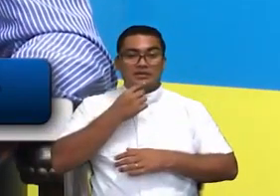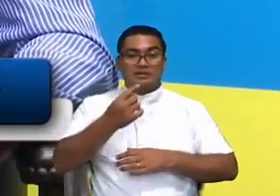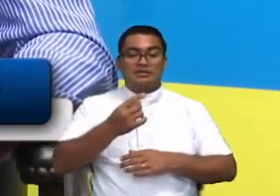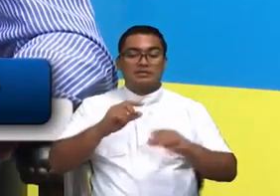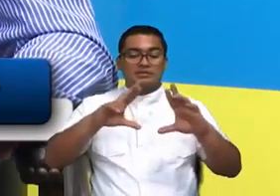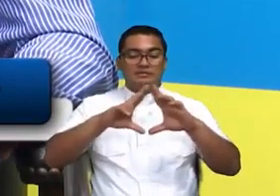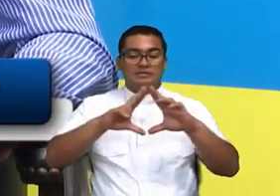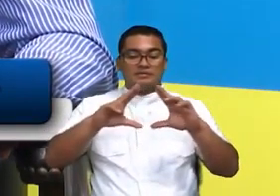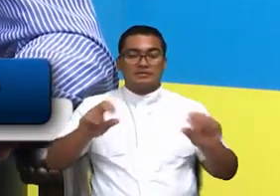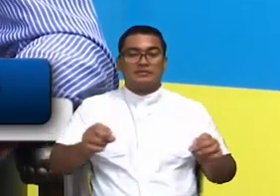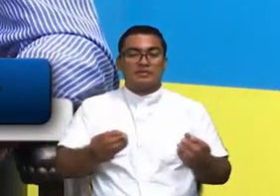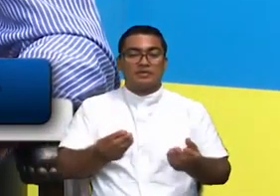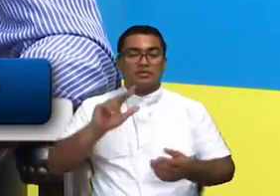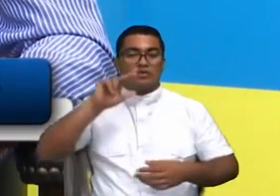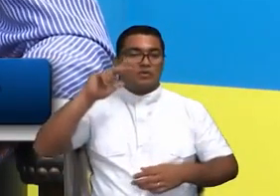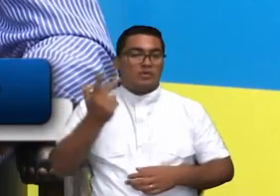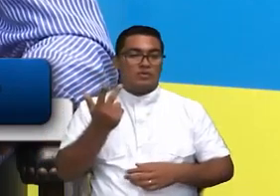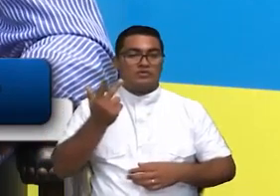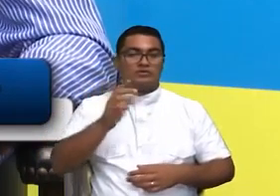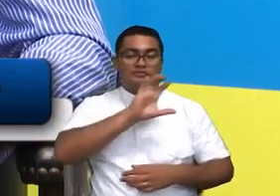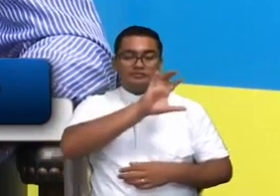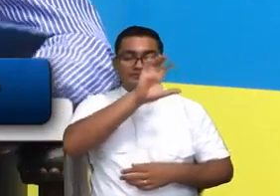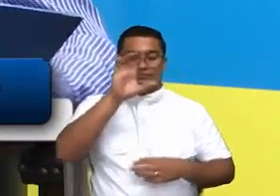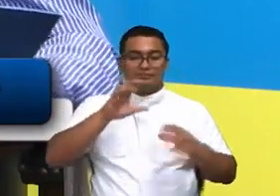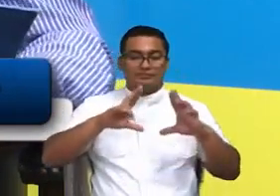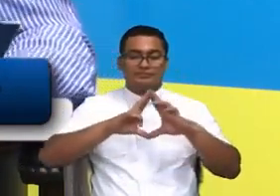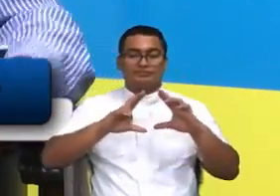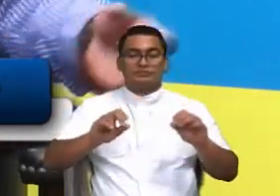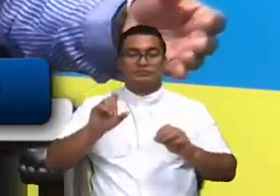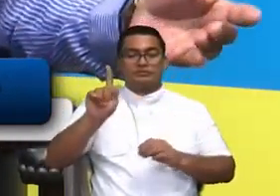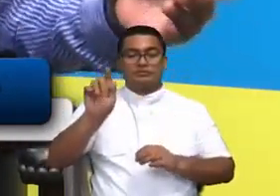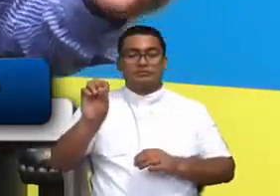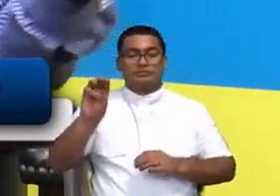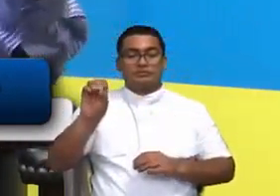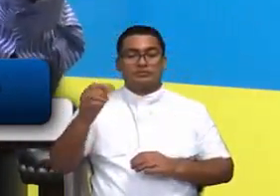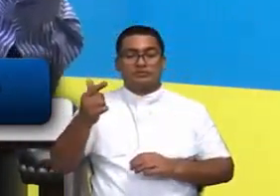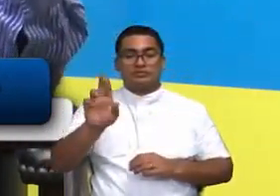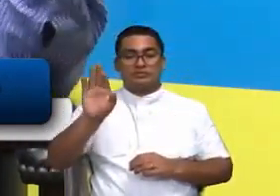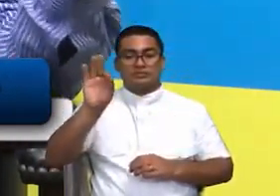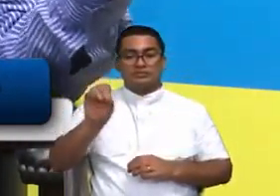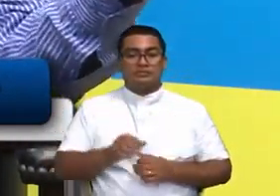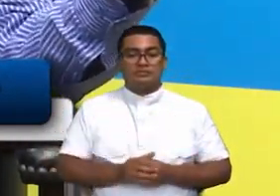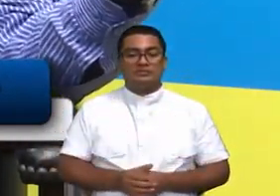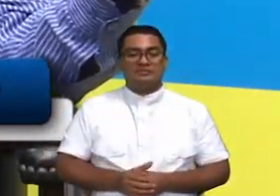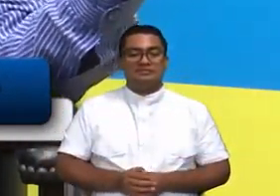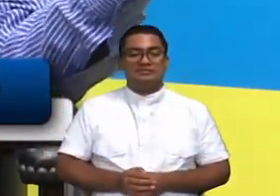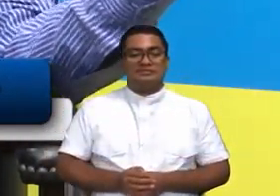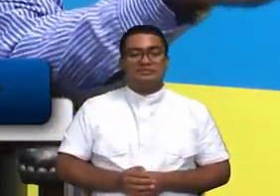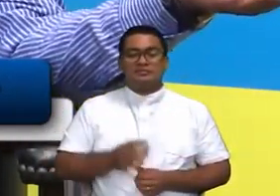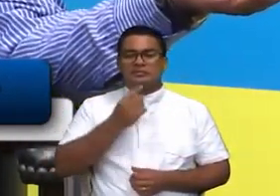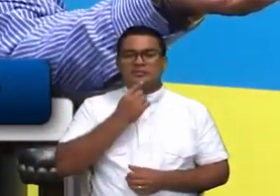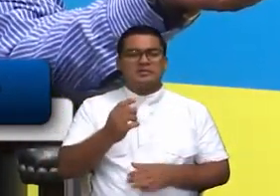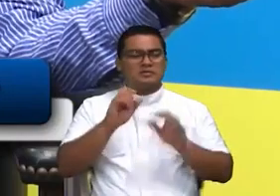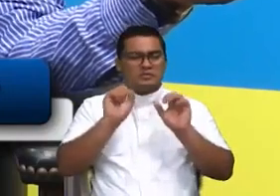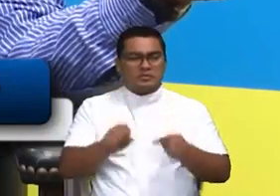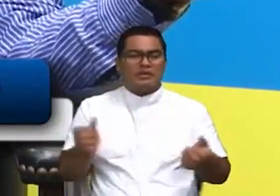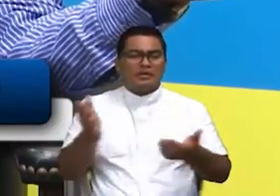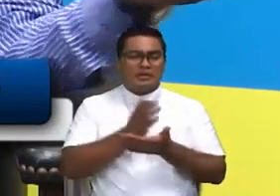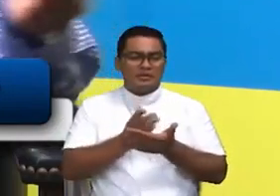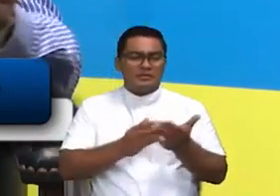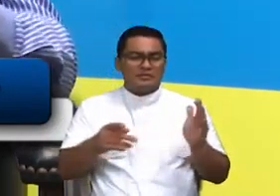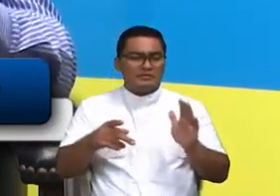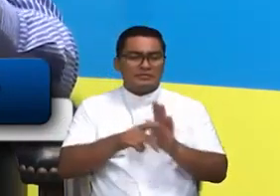cuenta con 8 tomógrafos a nivel nacional. Doctor, hablemos de las contraindicaciones. ¿Hay contraindicaciones